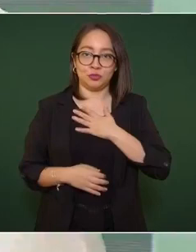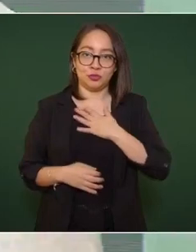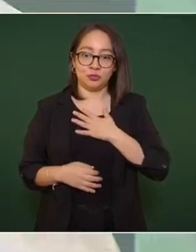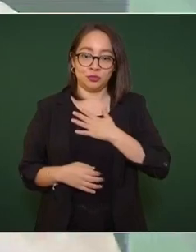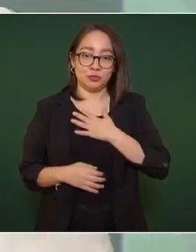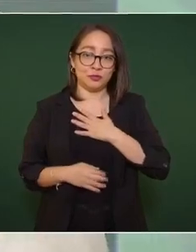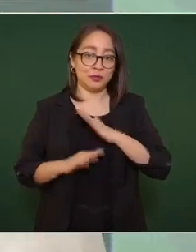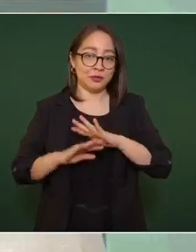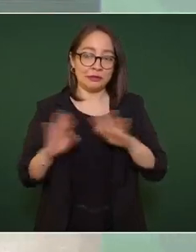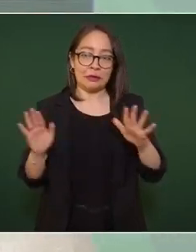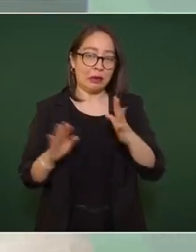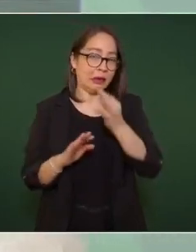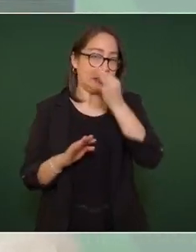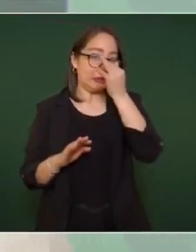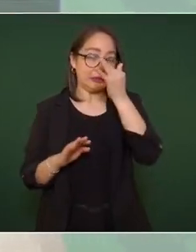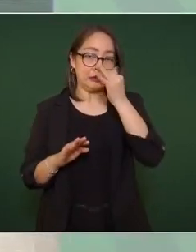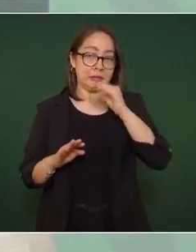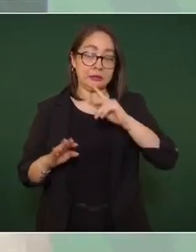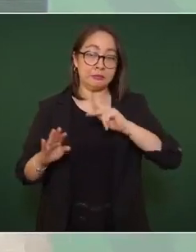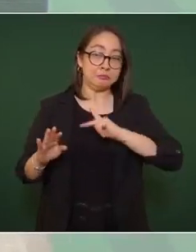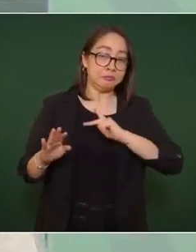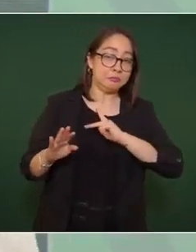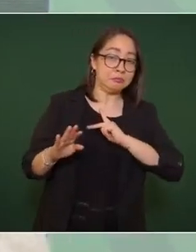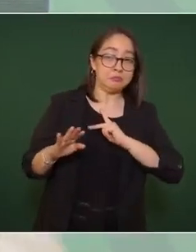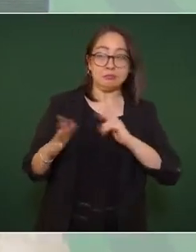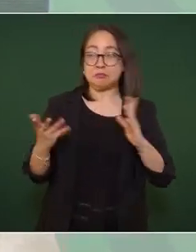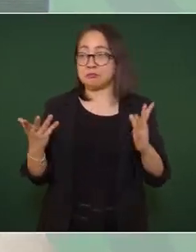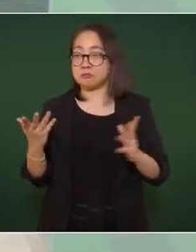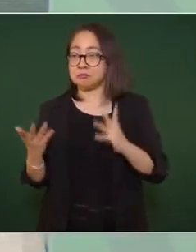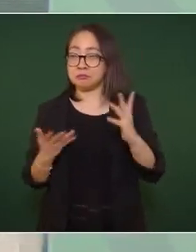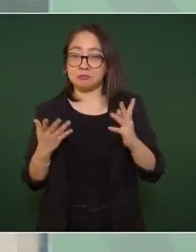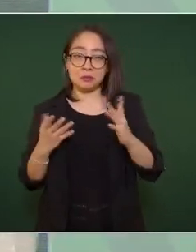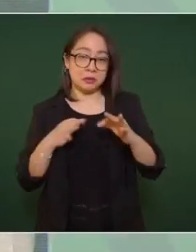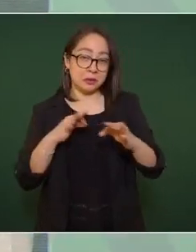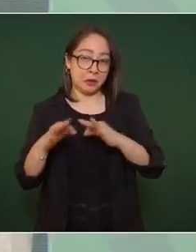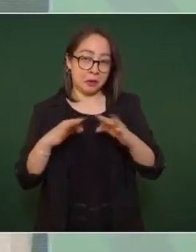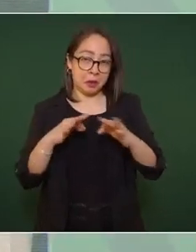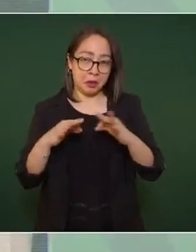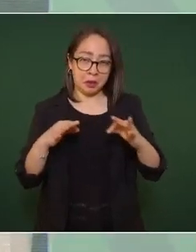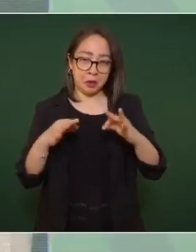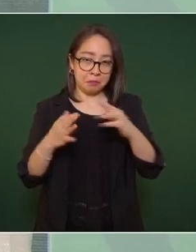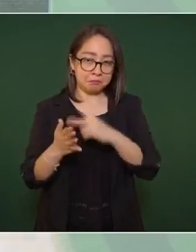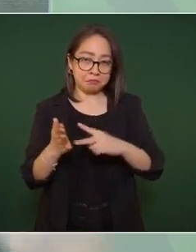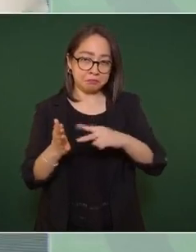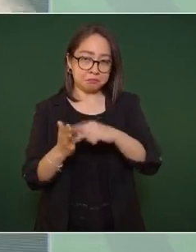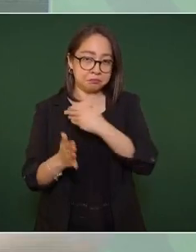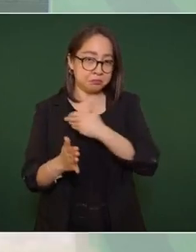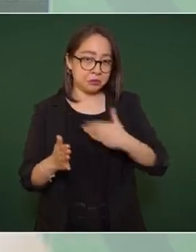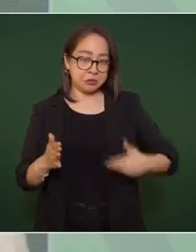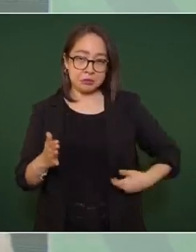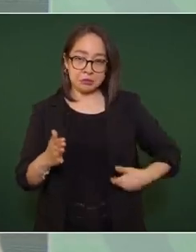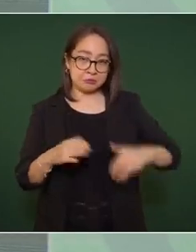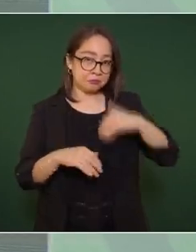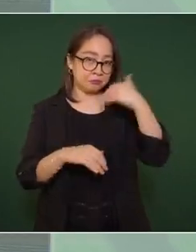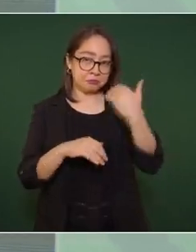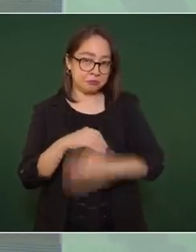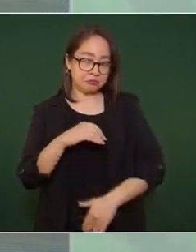vida pública, ya me faltan 6 meses y me jubilo.